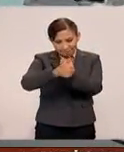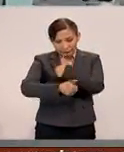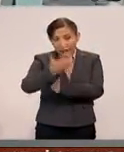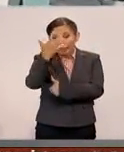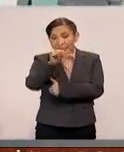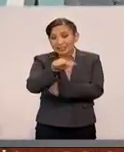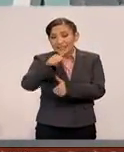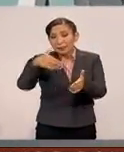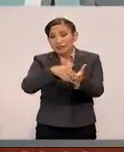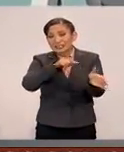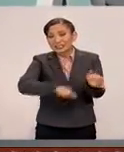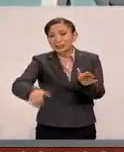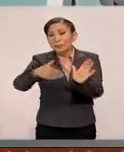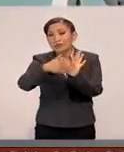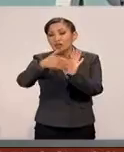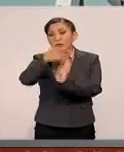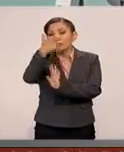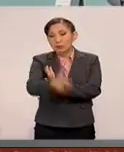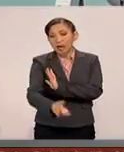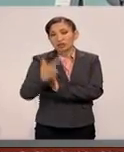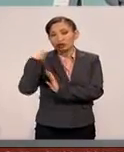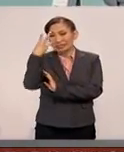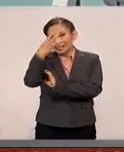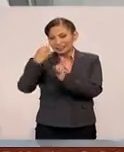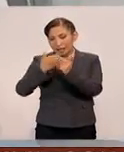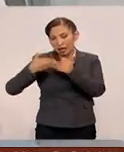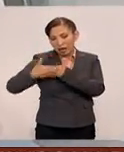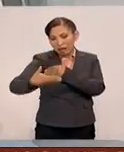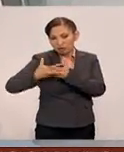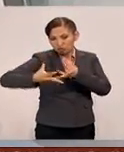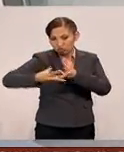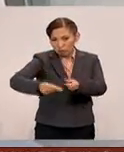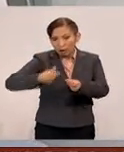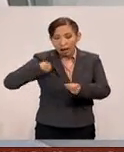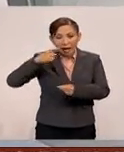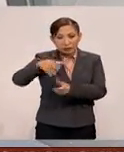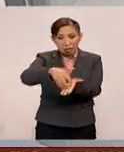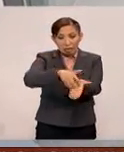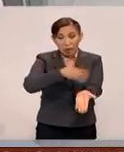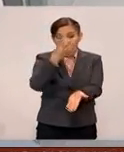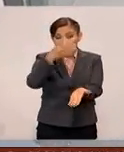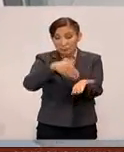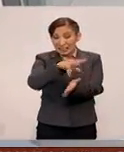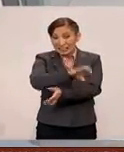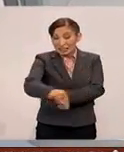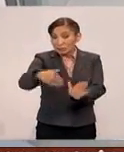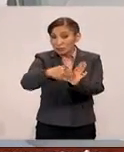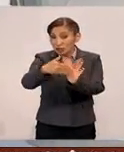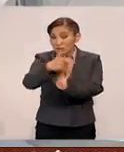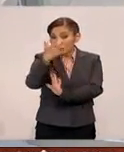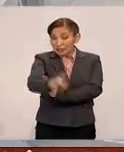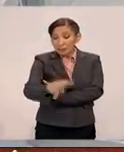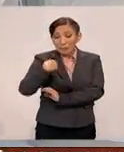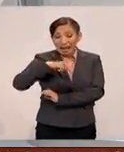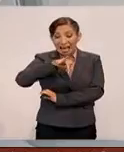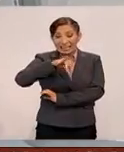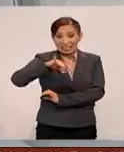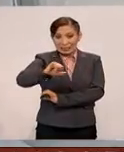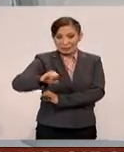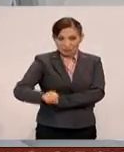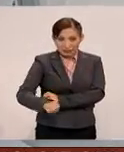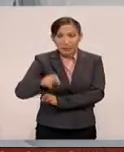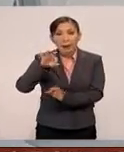de 16.600 millones de pesos en 3 años, lo que representa un ahorro de 4.500 millones de pesos para el IMSS.